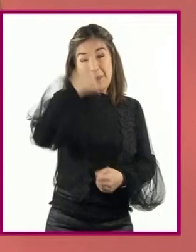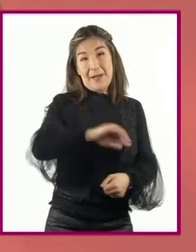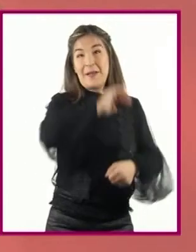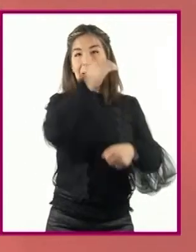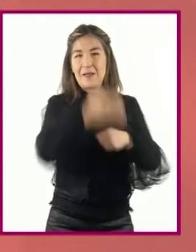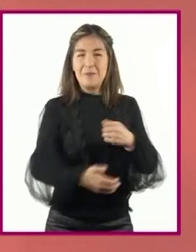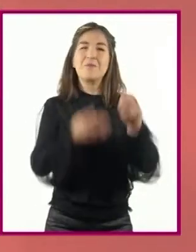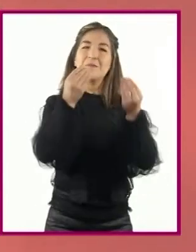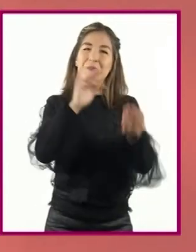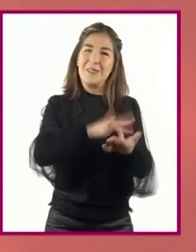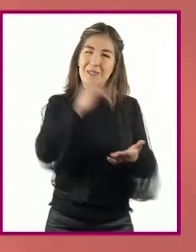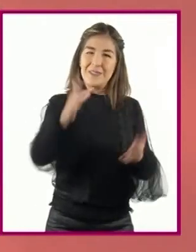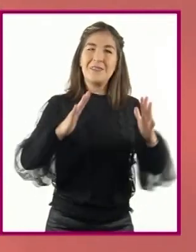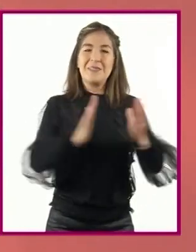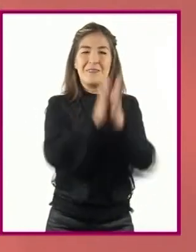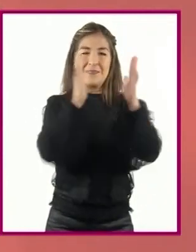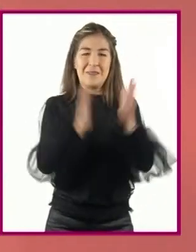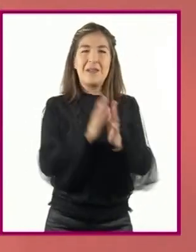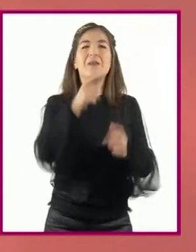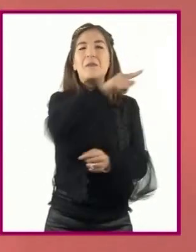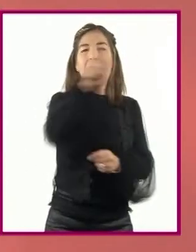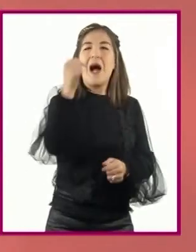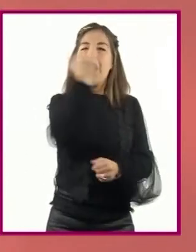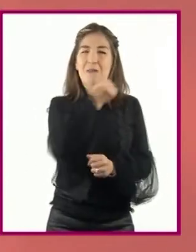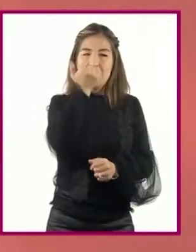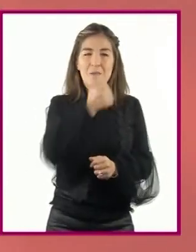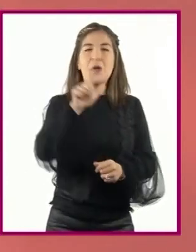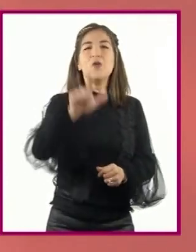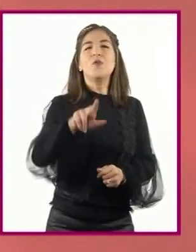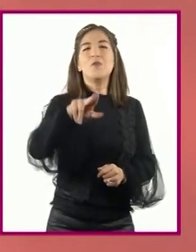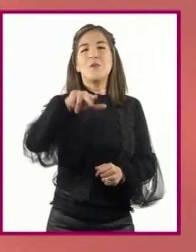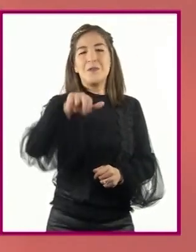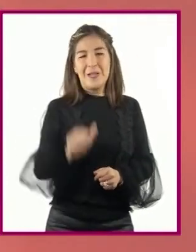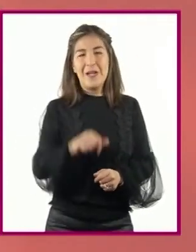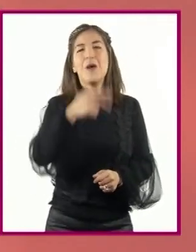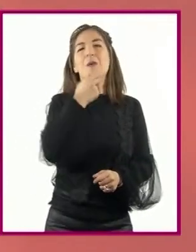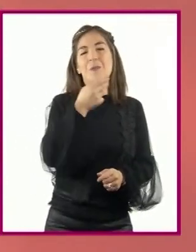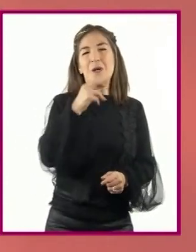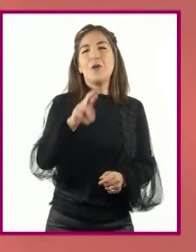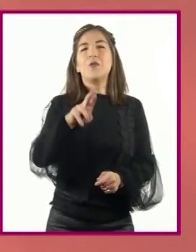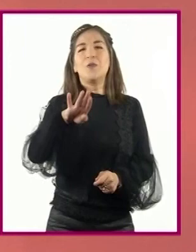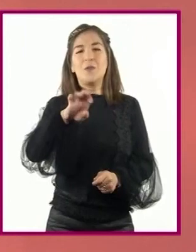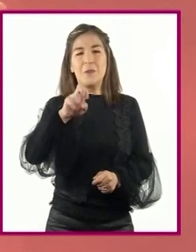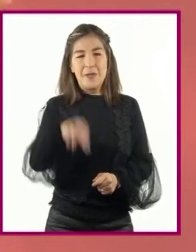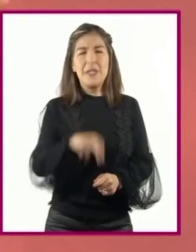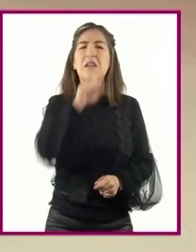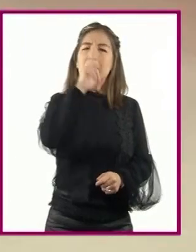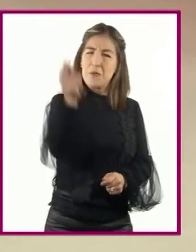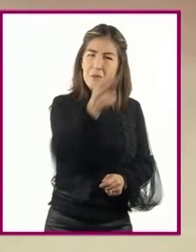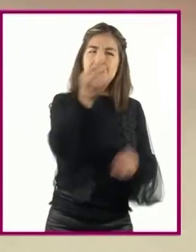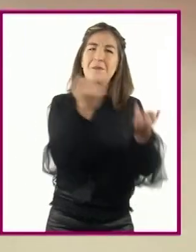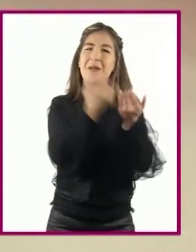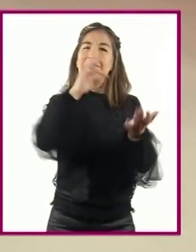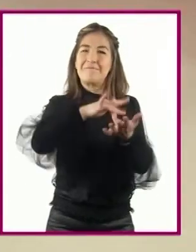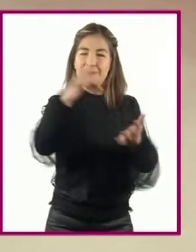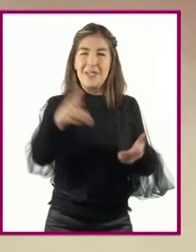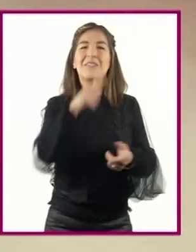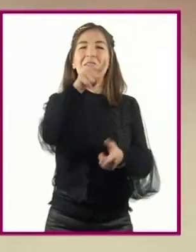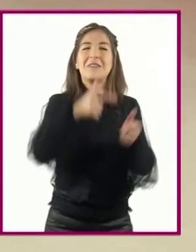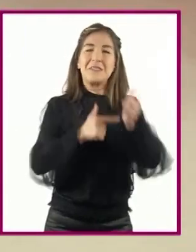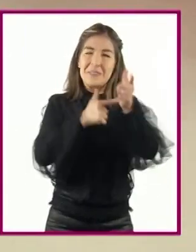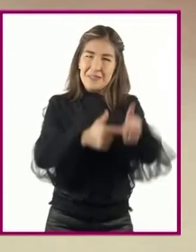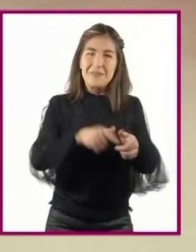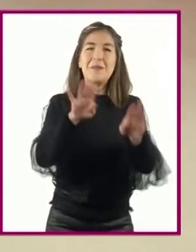terminar, agradecemos la participación de los alumnos Luna y Rubén. También de ustedes, que han trabajado